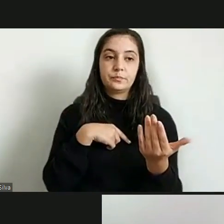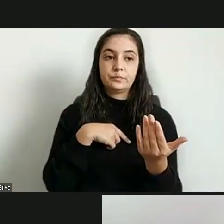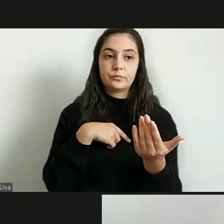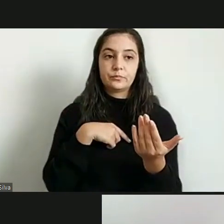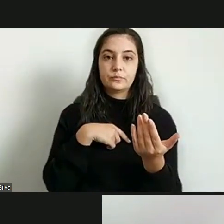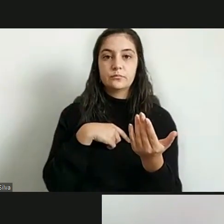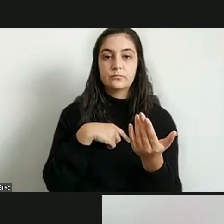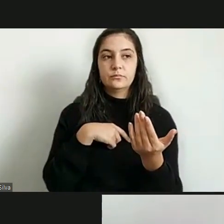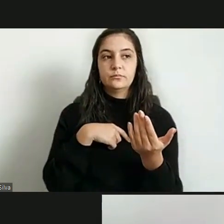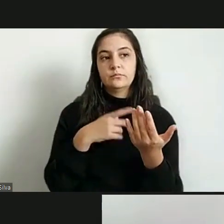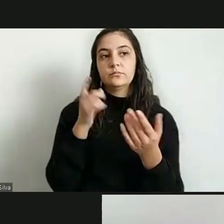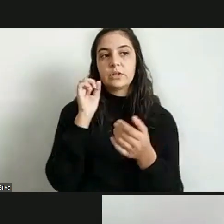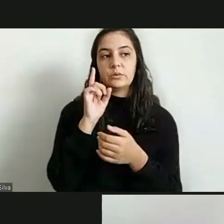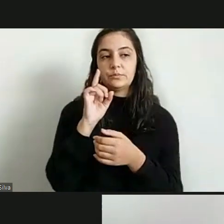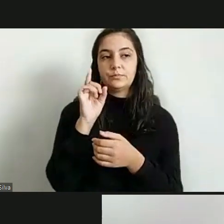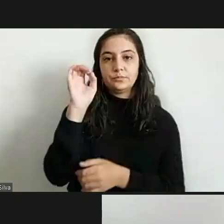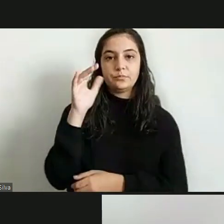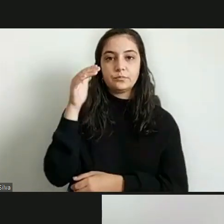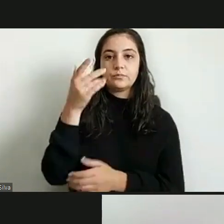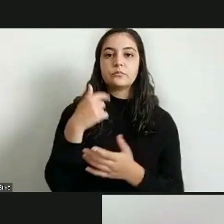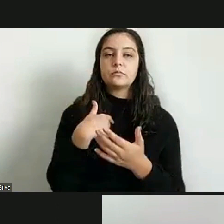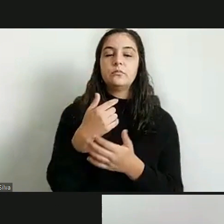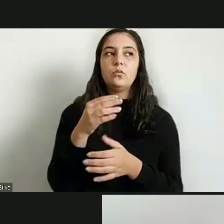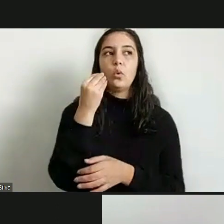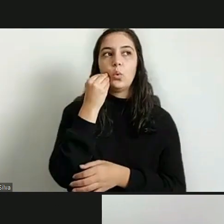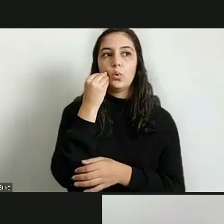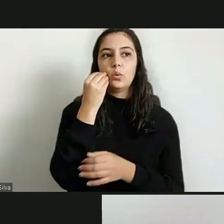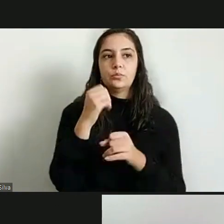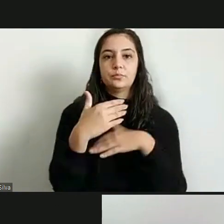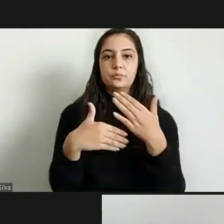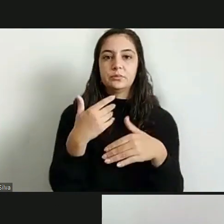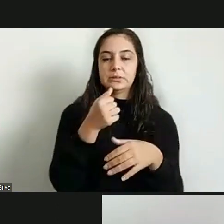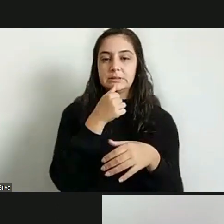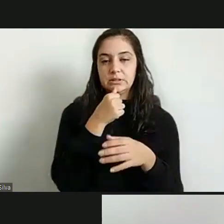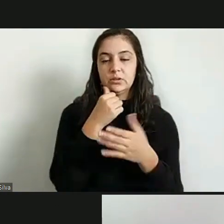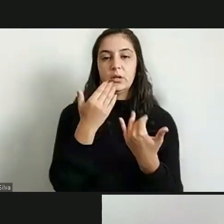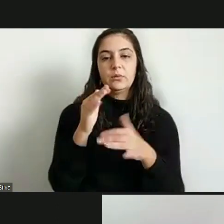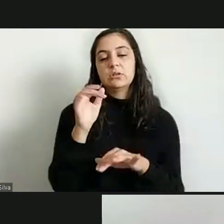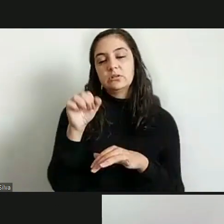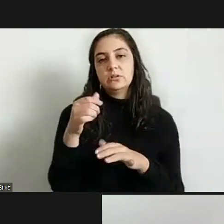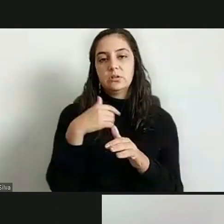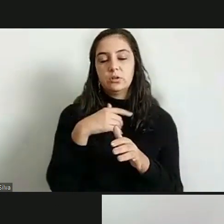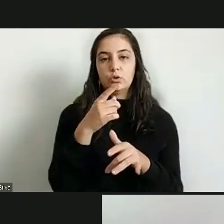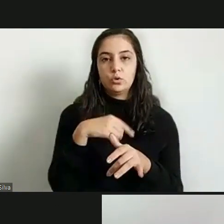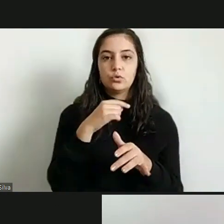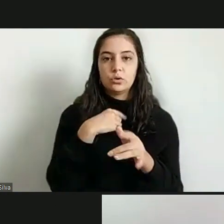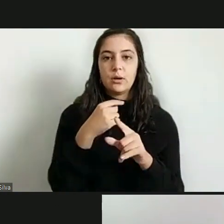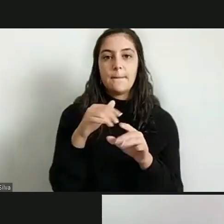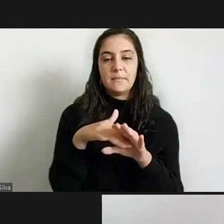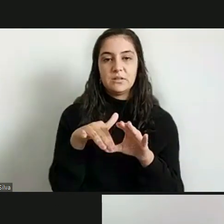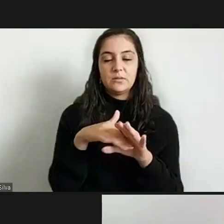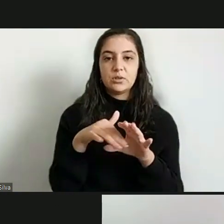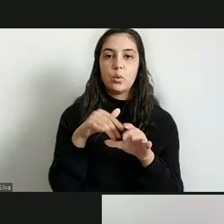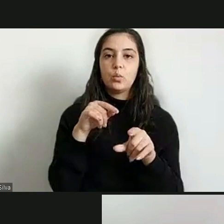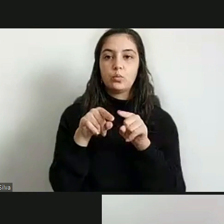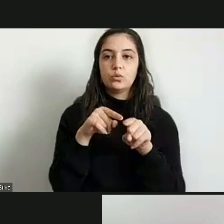tienen relevancia fundamental a la hora de tomar determinadas decisiones, pero sí abordamos elementos como la participación